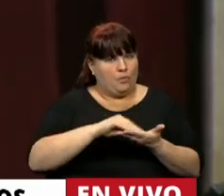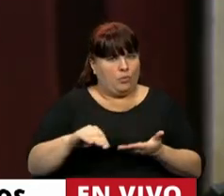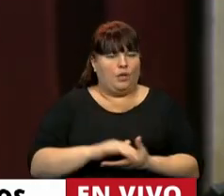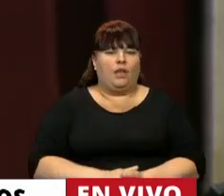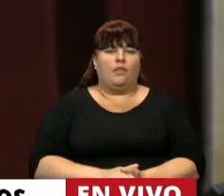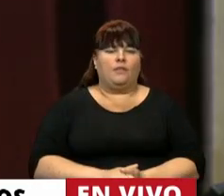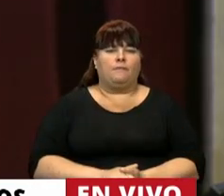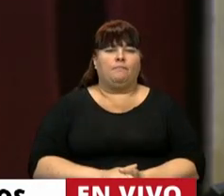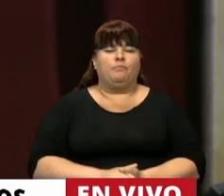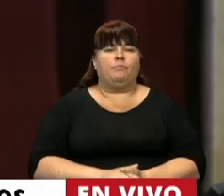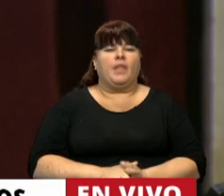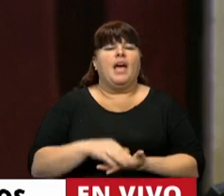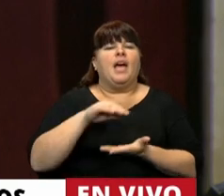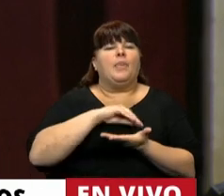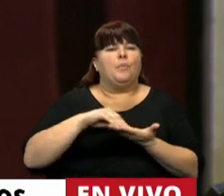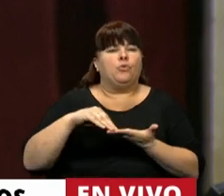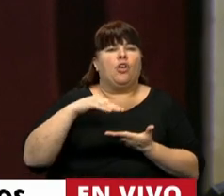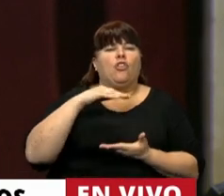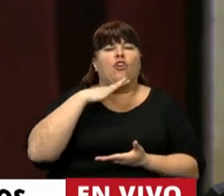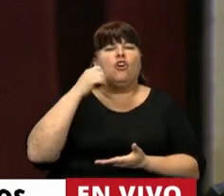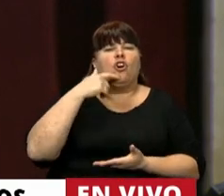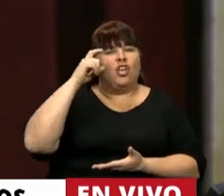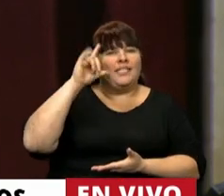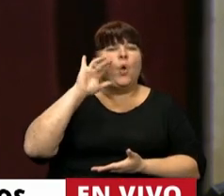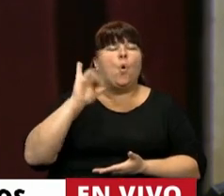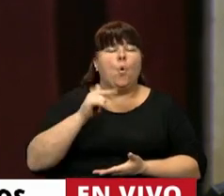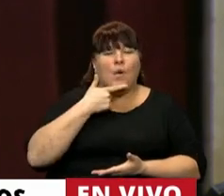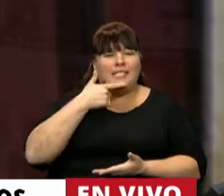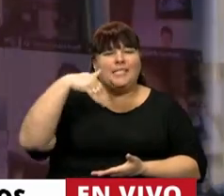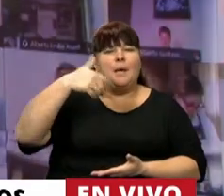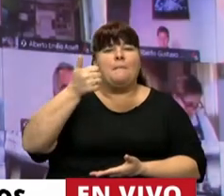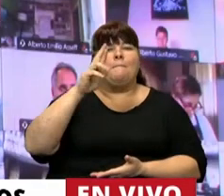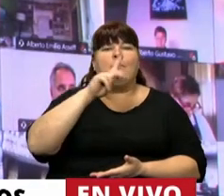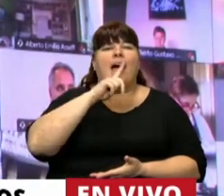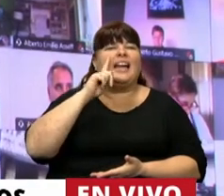Mansi. Diputado José Luis Martiarena.